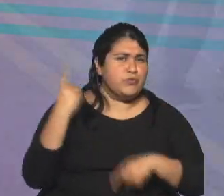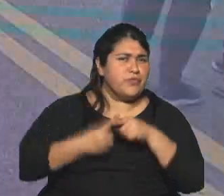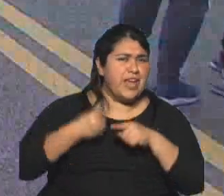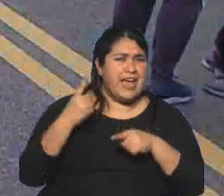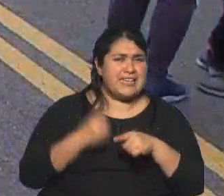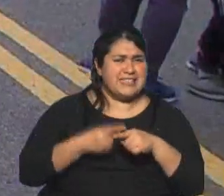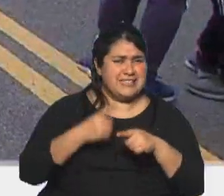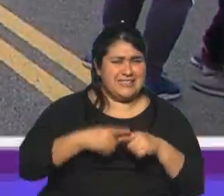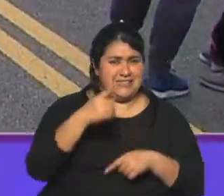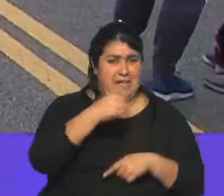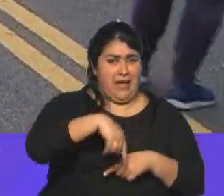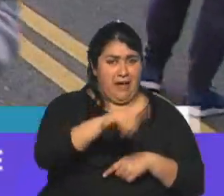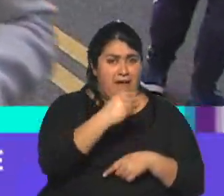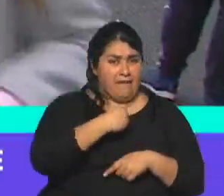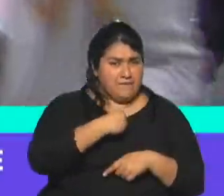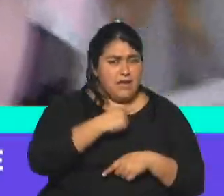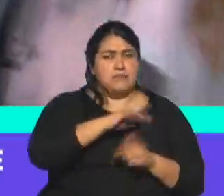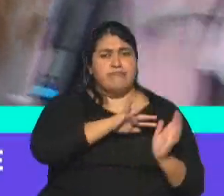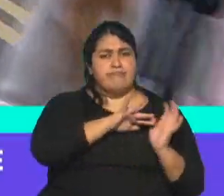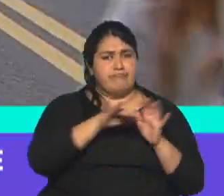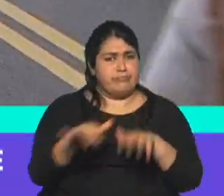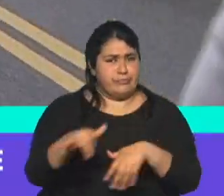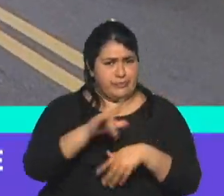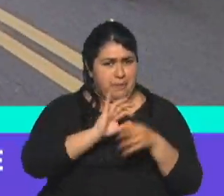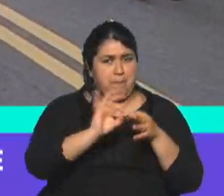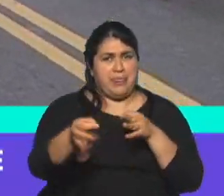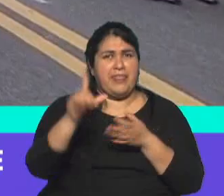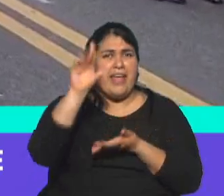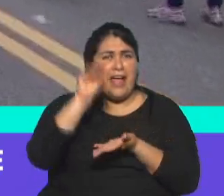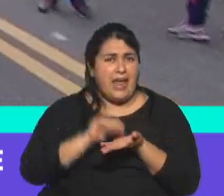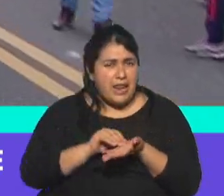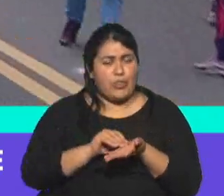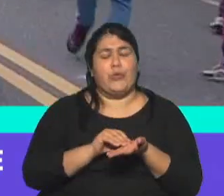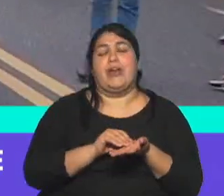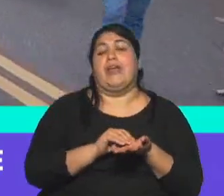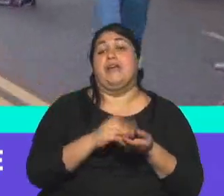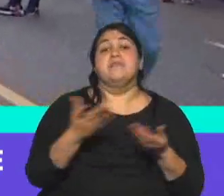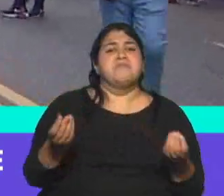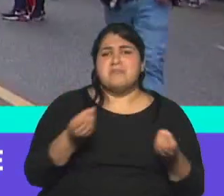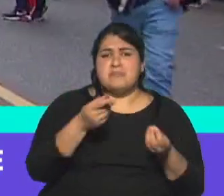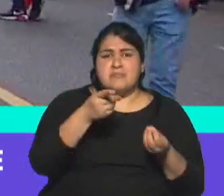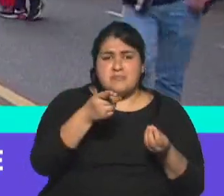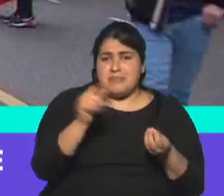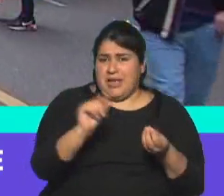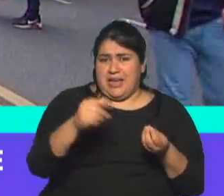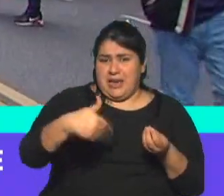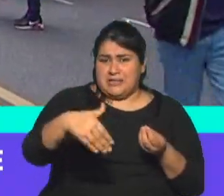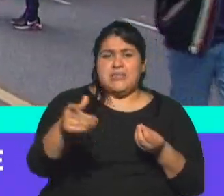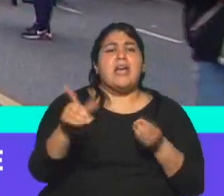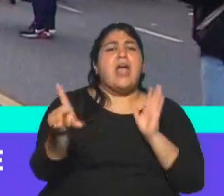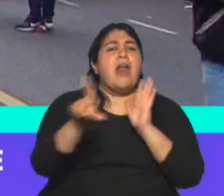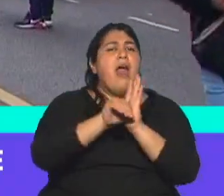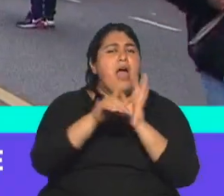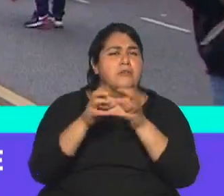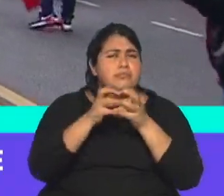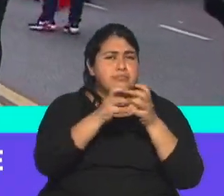los hinchas de San Lorenzo sobre la avenida Roca, a escasos metros de la legislatura porteña, donde en instantes comenzará a tratarse